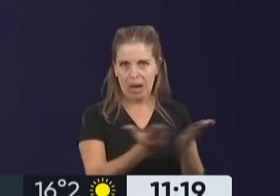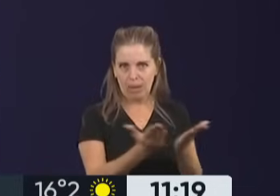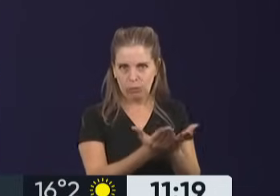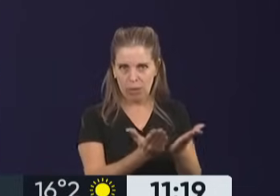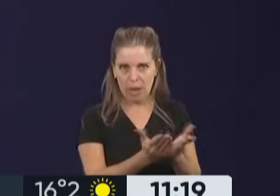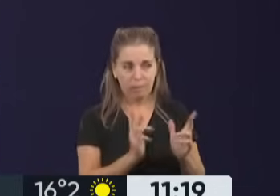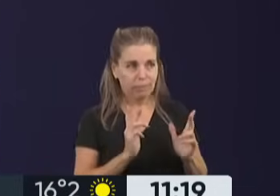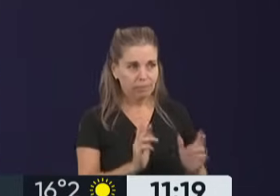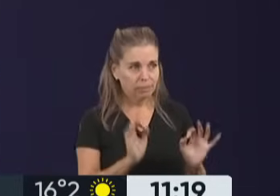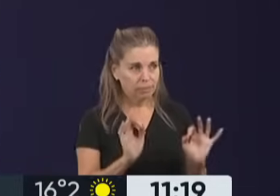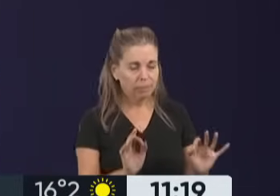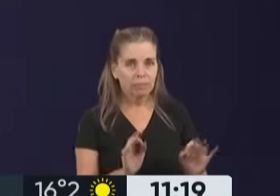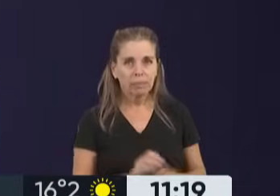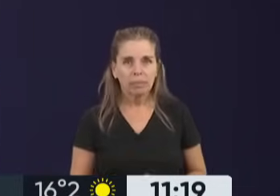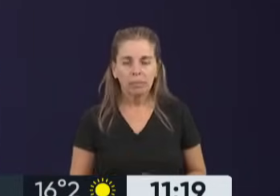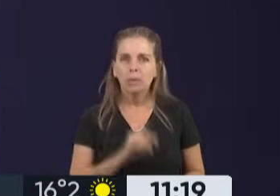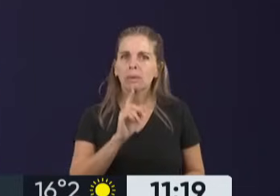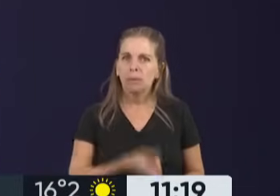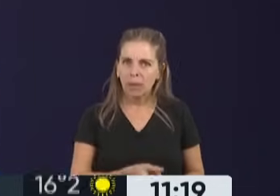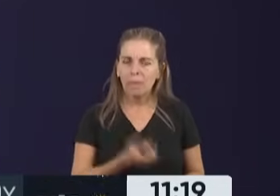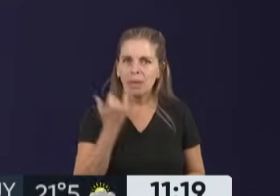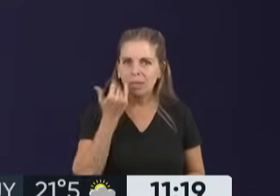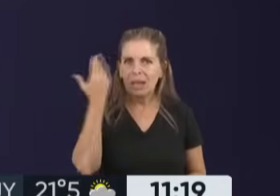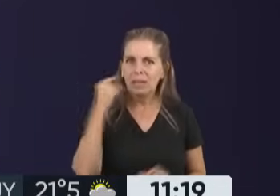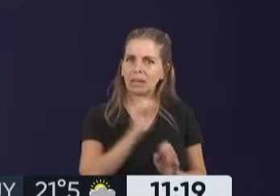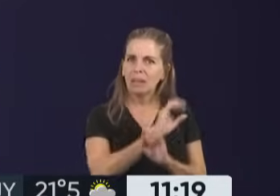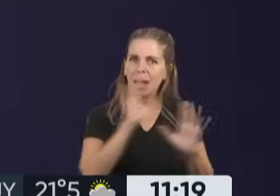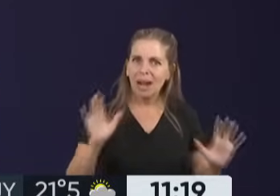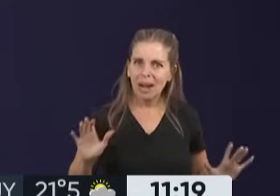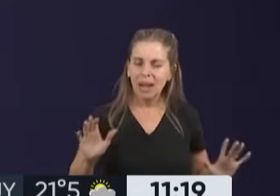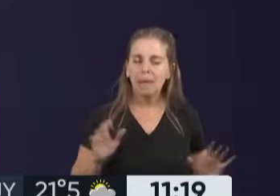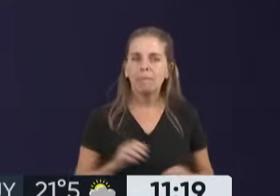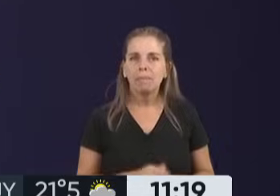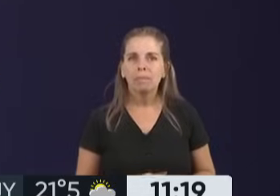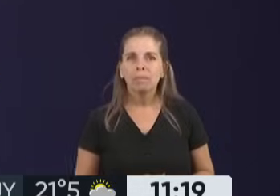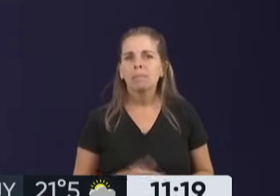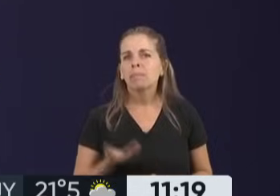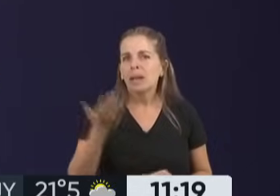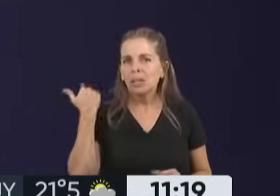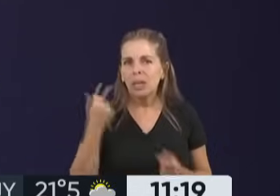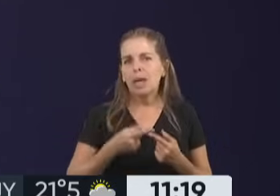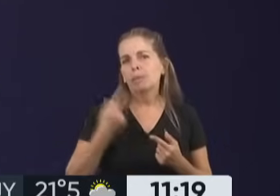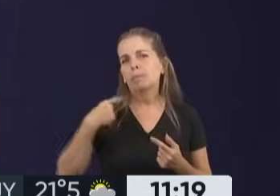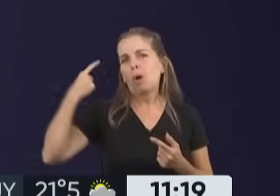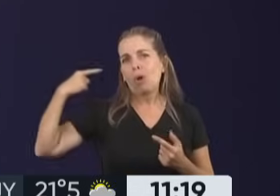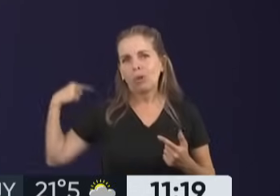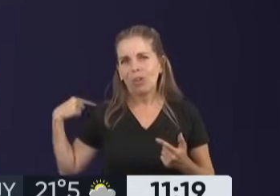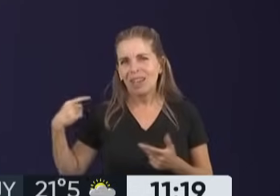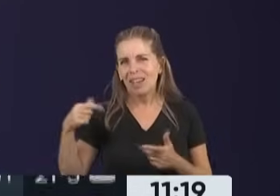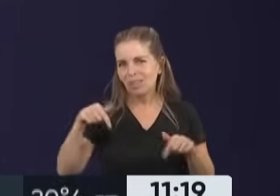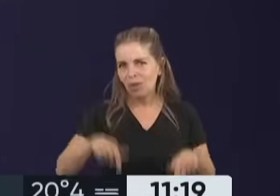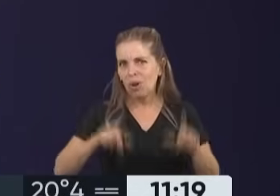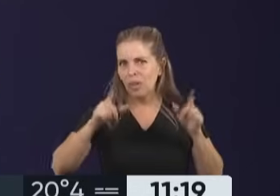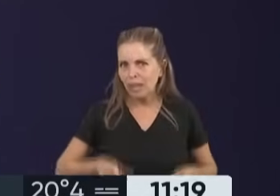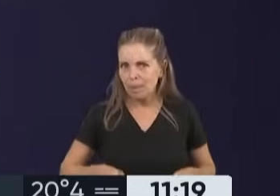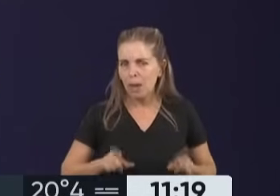Dicho esto, también aclaré y siempre pusimos en valor, lo hice ayer, lo hice en otras oportunidades y lo hice hoy cuando